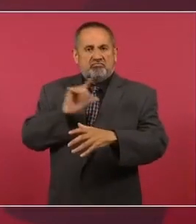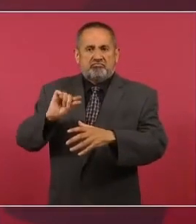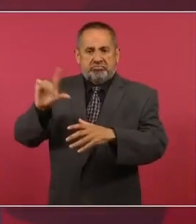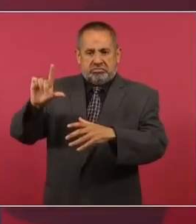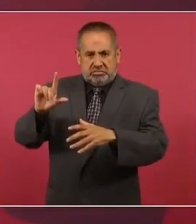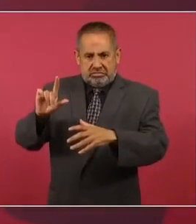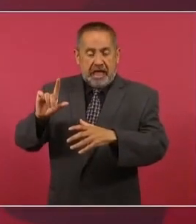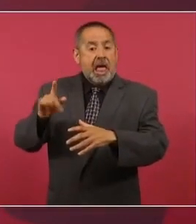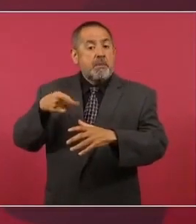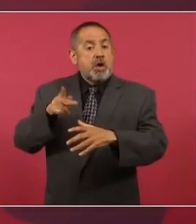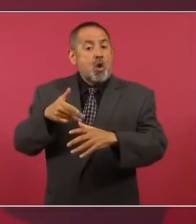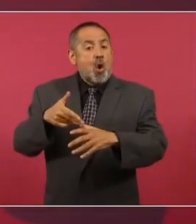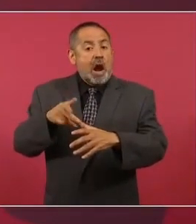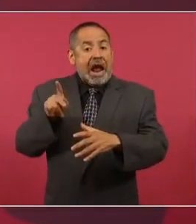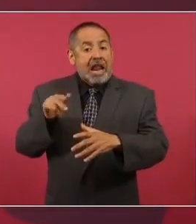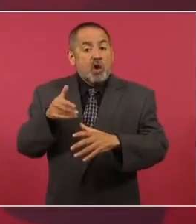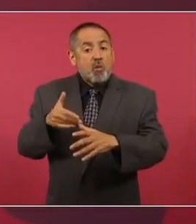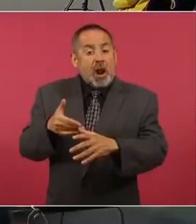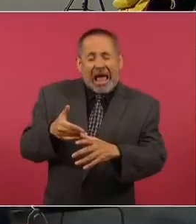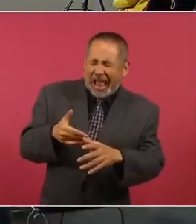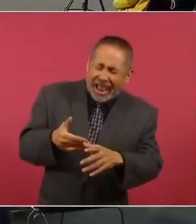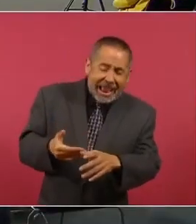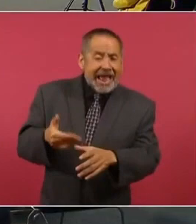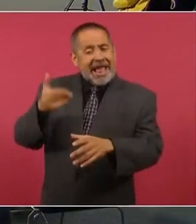Calakmul ya había sido habitado